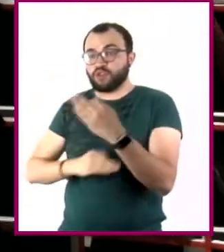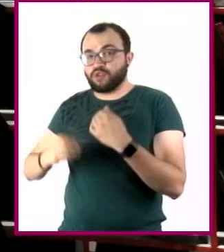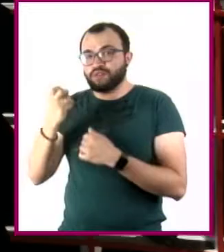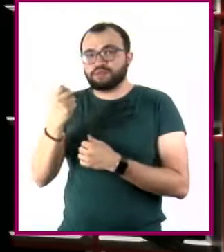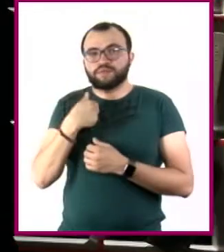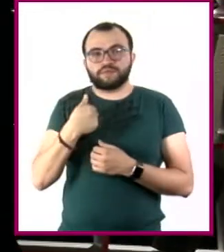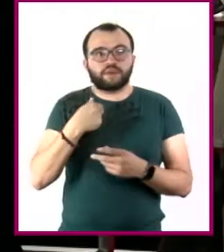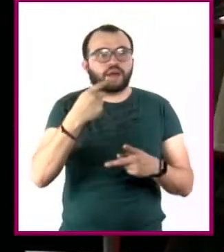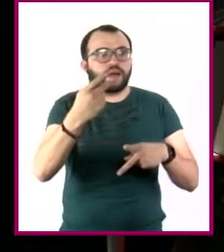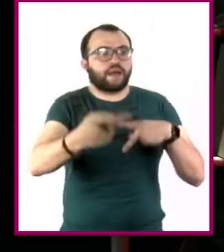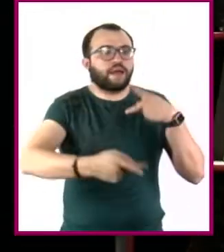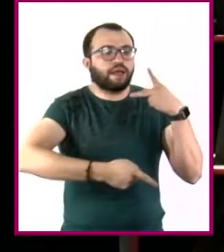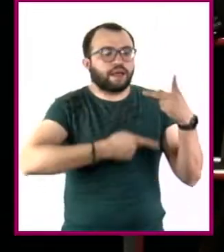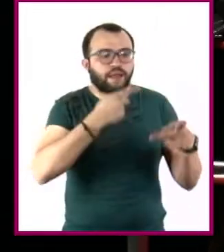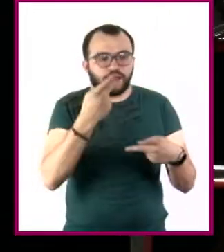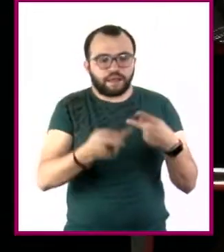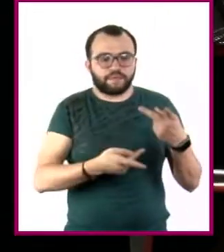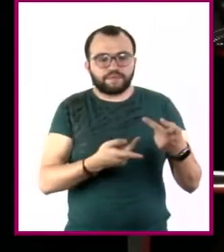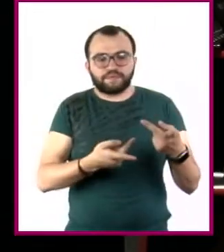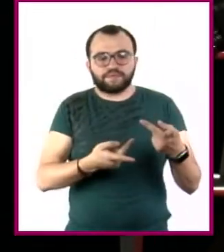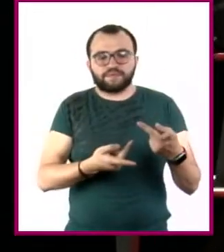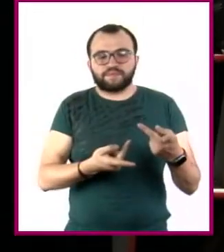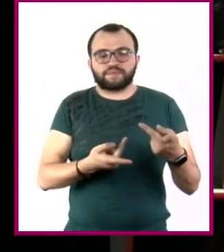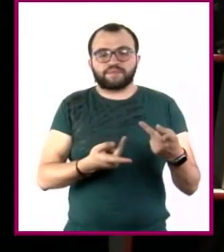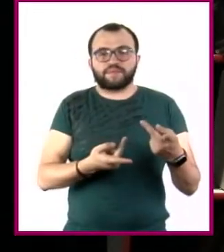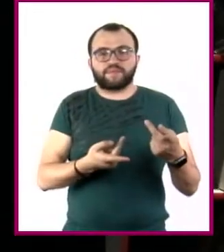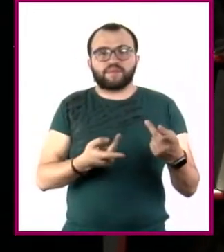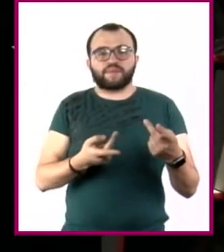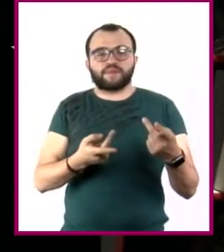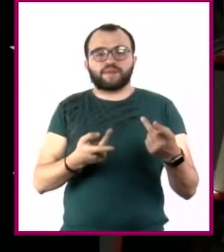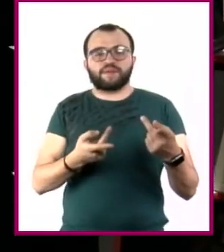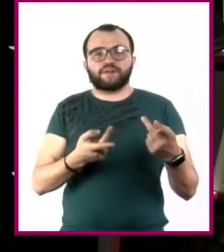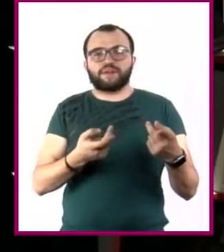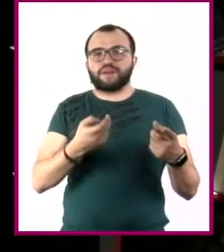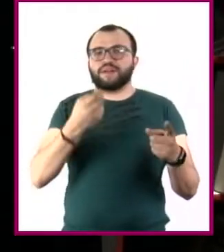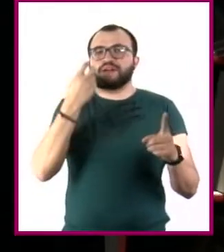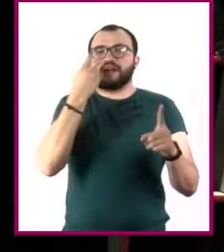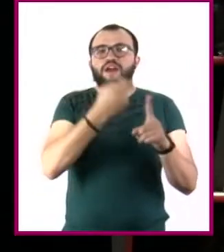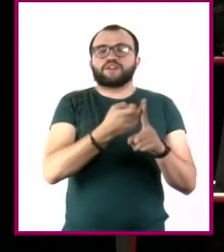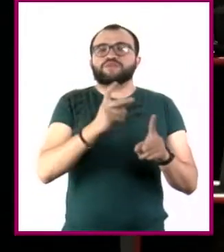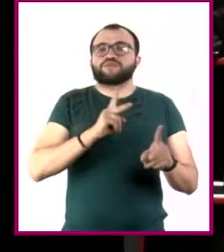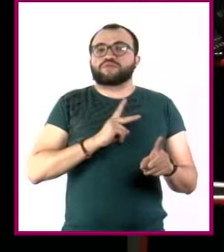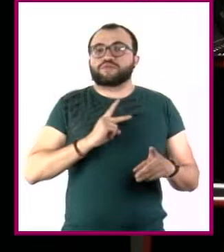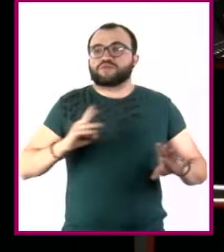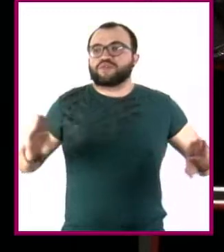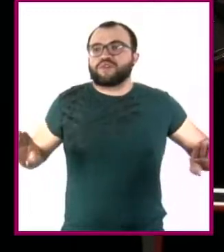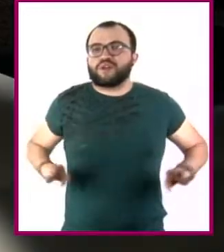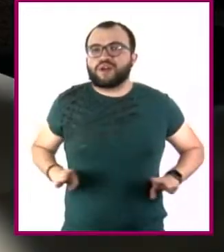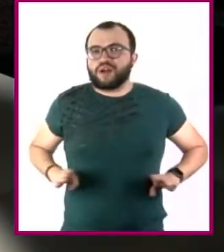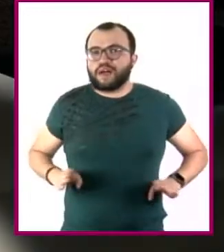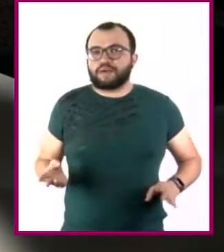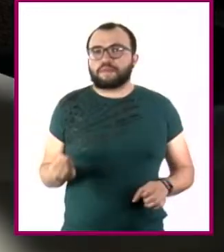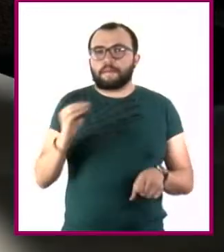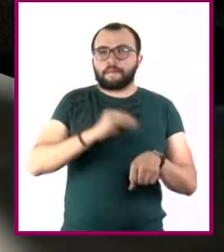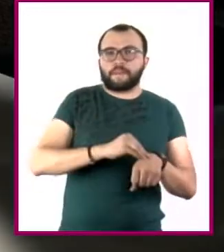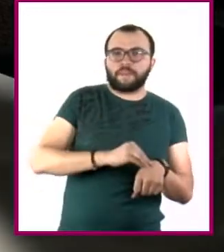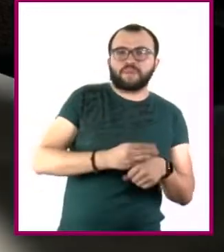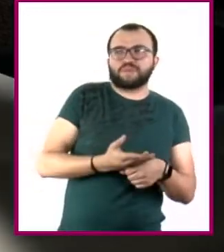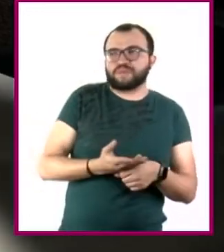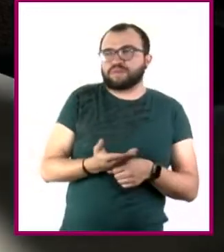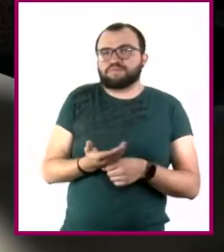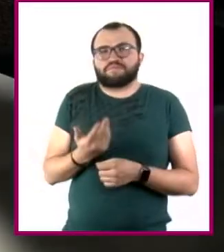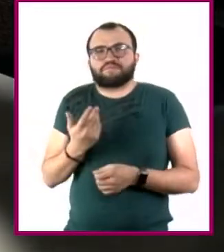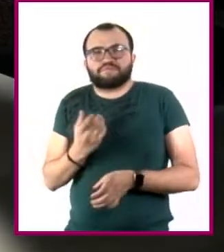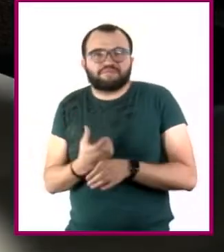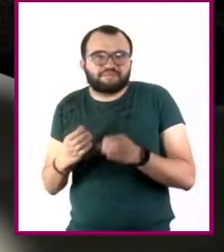hablamos, de lo que mentamos, aquello con respecto a lo cual nos comportamos de esta o aquella manera. Ente